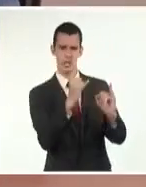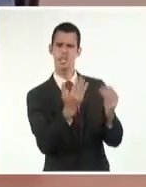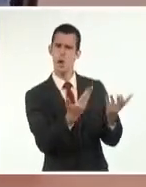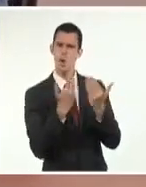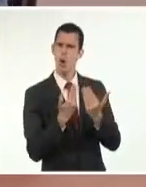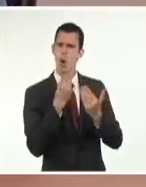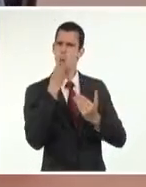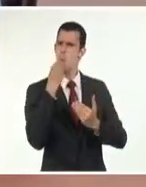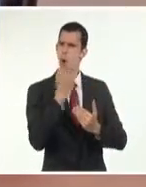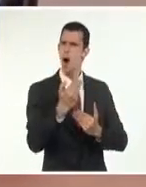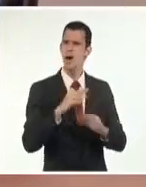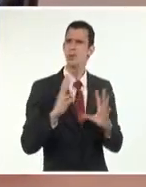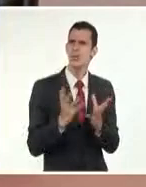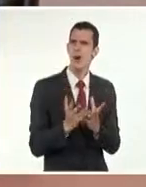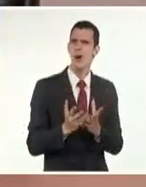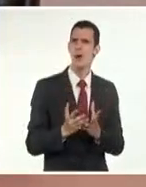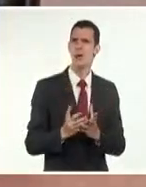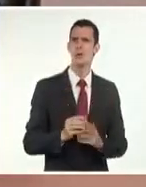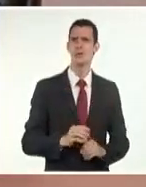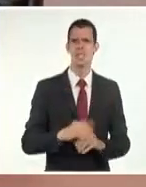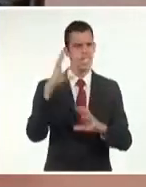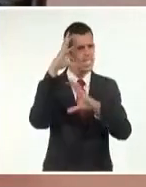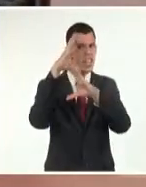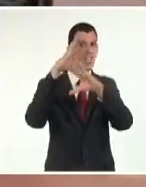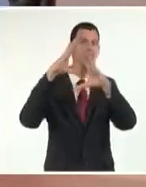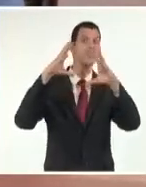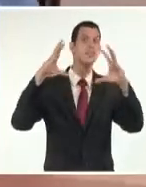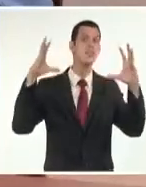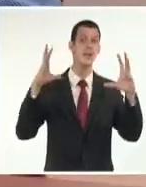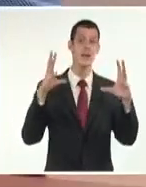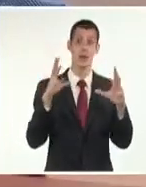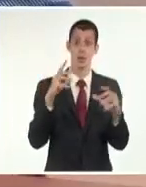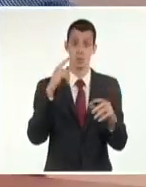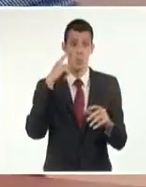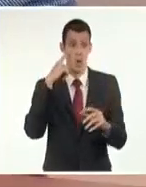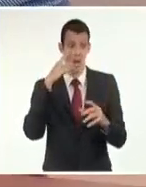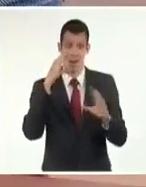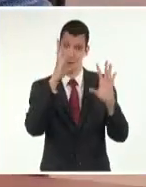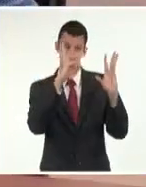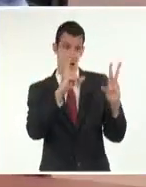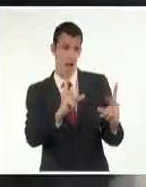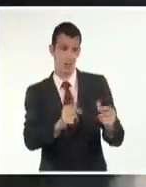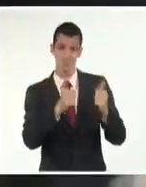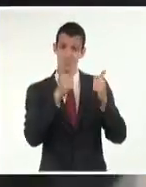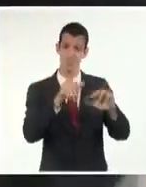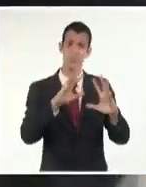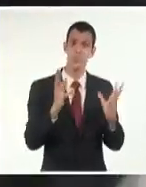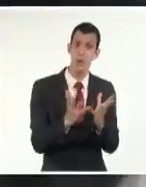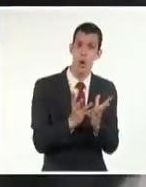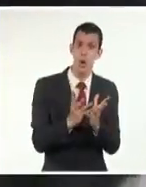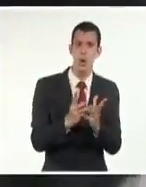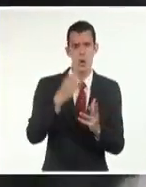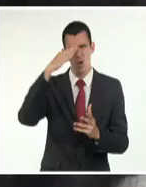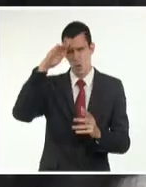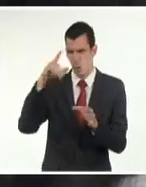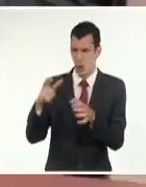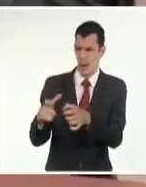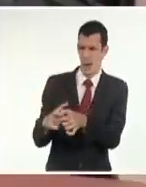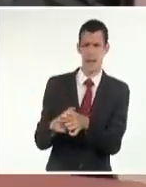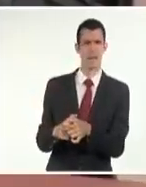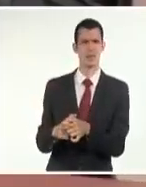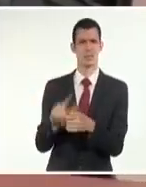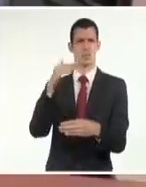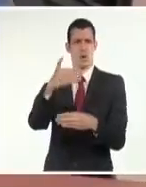científicos en una pequeña isla de manera consecutiva, cuando eso puede ser hito en cualquier lugar del mundo, pero que una pequeña isla